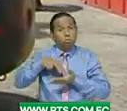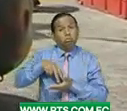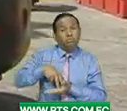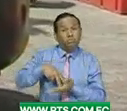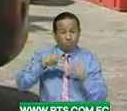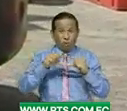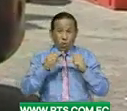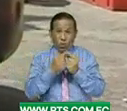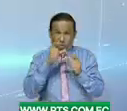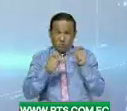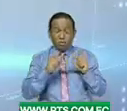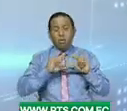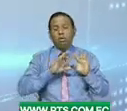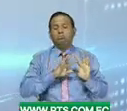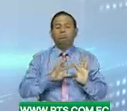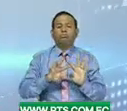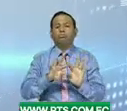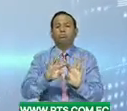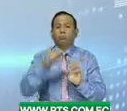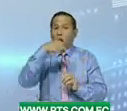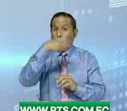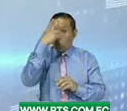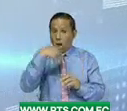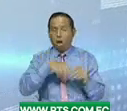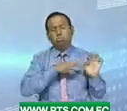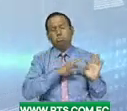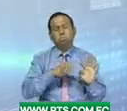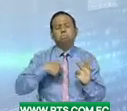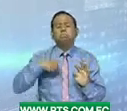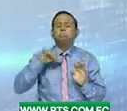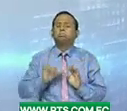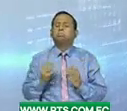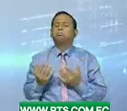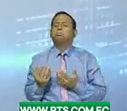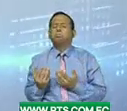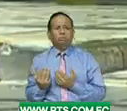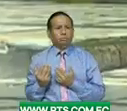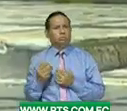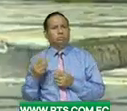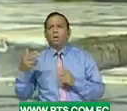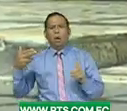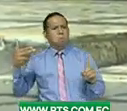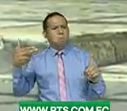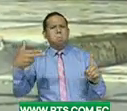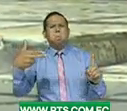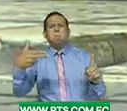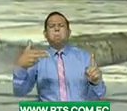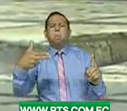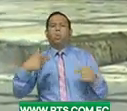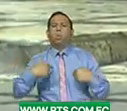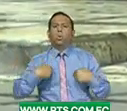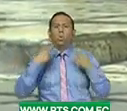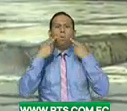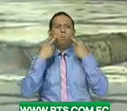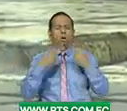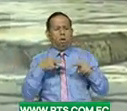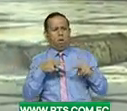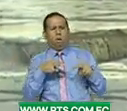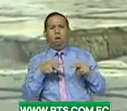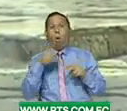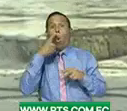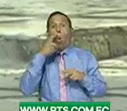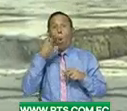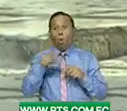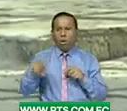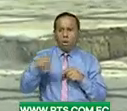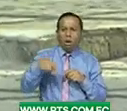grupo de personas internados del hotel y a los segundos ocurrió el asesinato. Lo que alcanzamos a ver fue sí a los asesinos que se